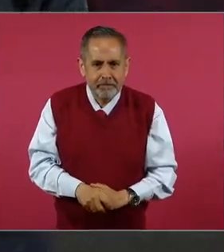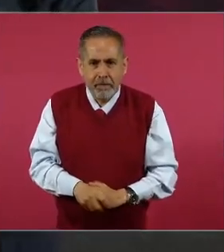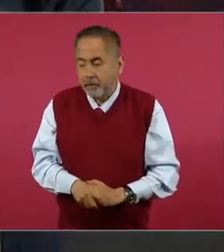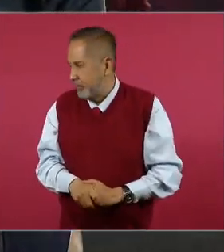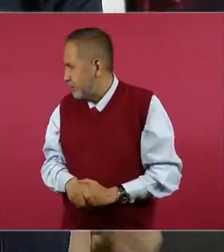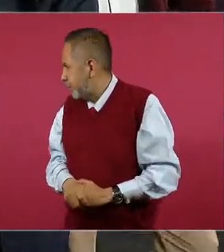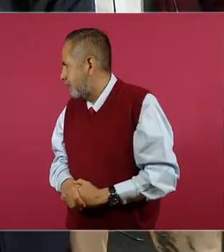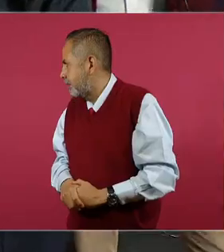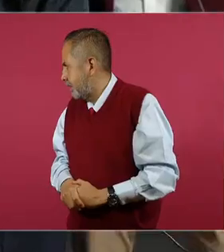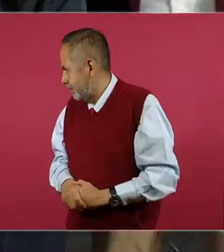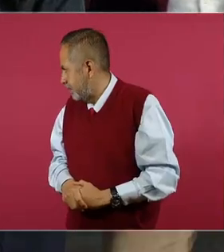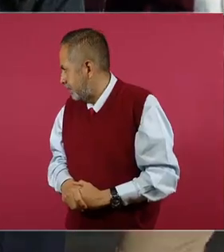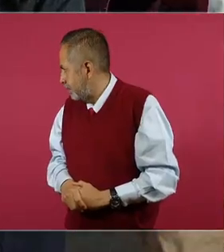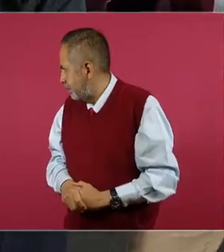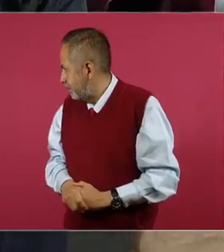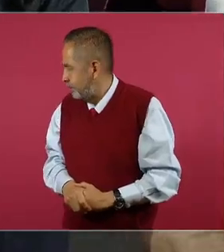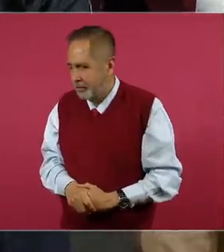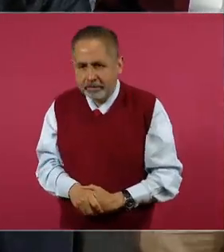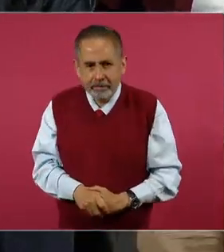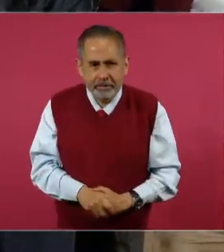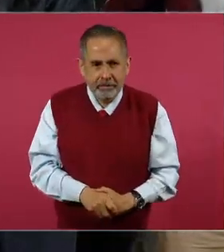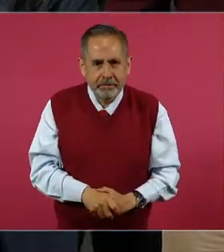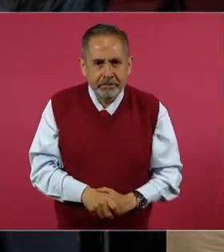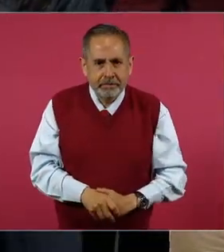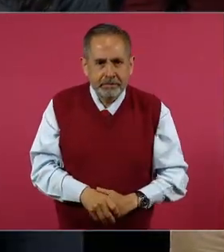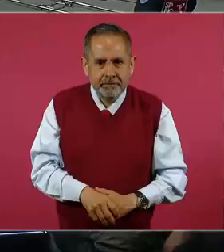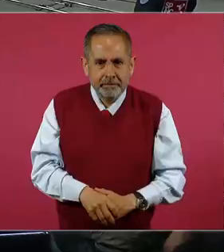ustedes suplirlo a él?